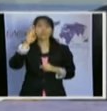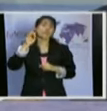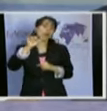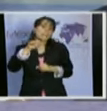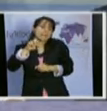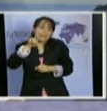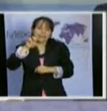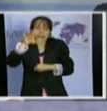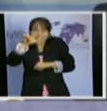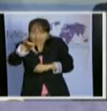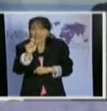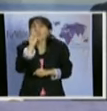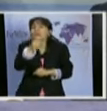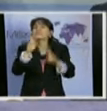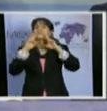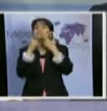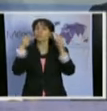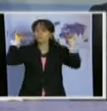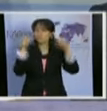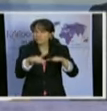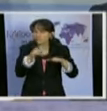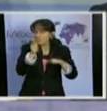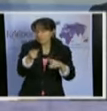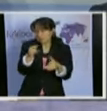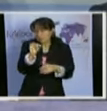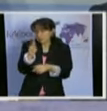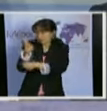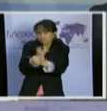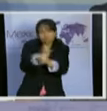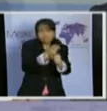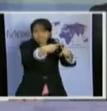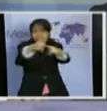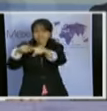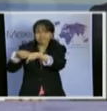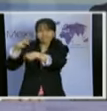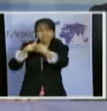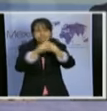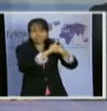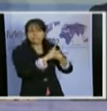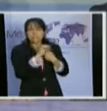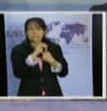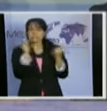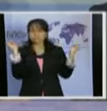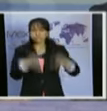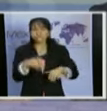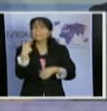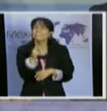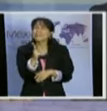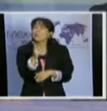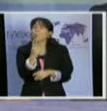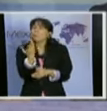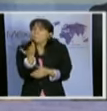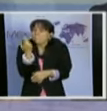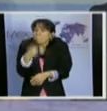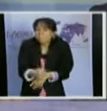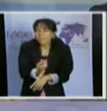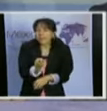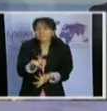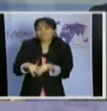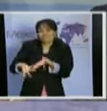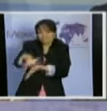de gobiernos, es un espacio de confluencia que ha facilitado el intercambio